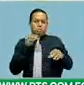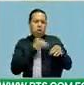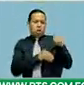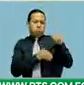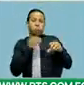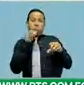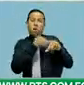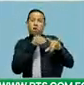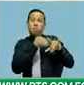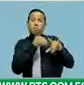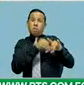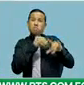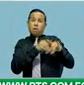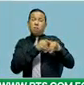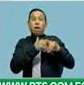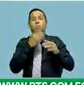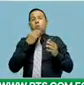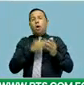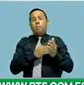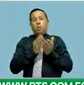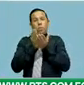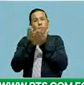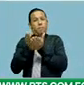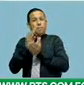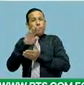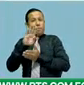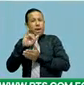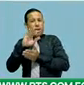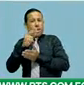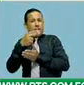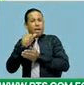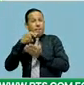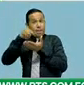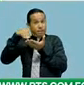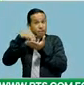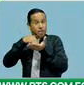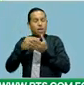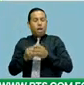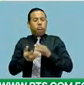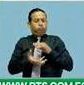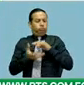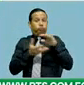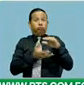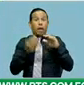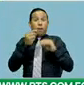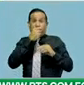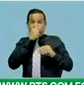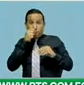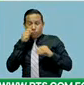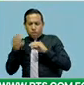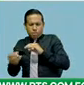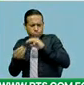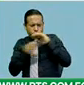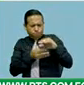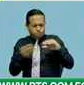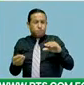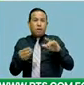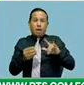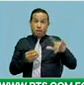las costas de Bahía de Caracas en la zona norte de la provincia de Manabí. Esta organización narcotraficante